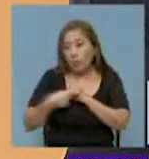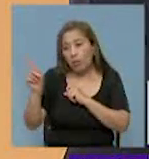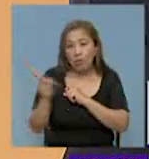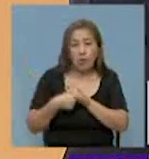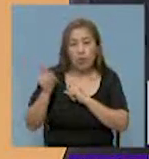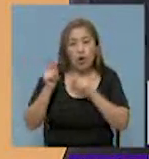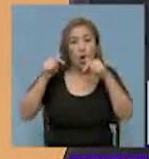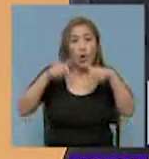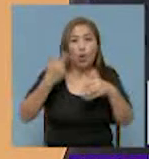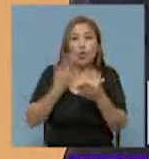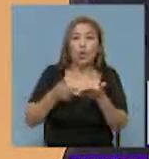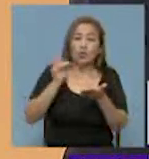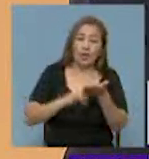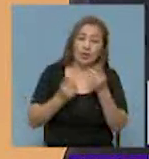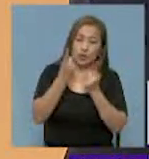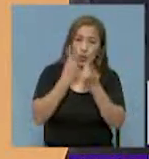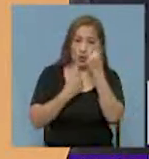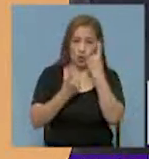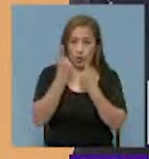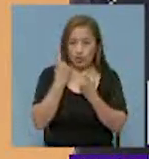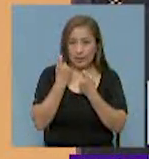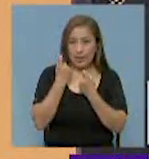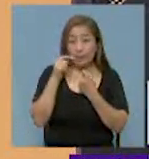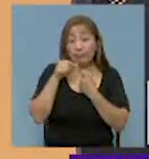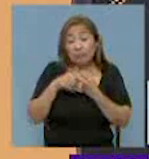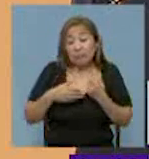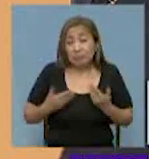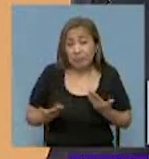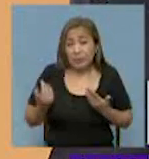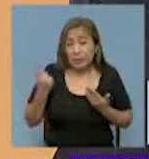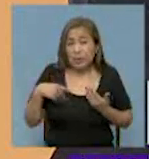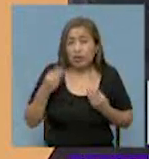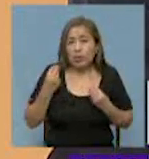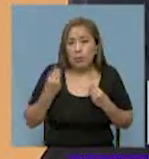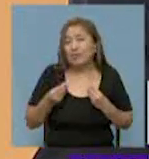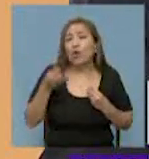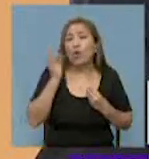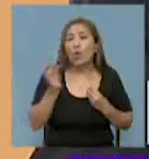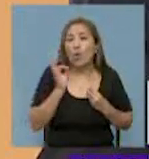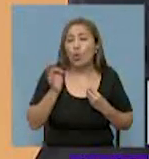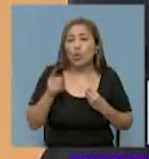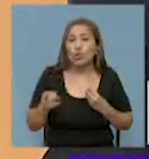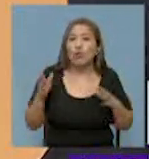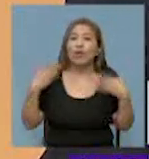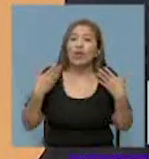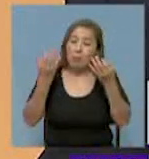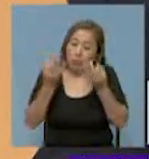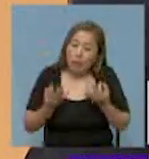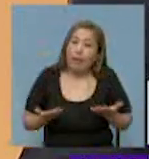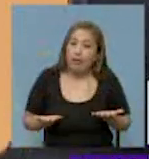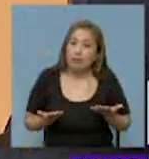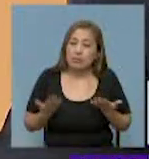hoy se está revisando una medición de privada pero el de octubre felizmente ya hablaré yo mejor